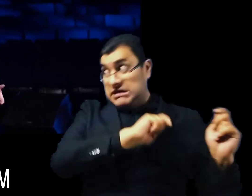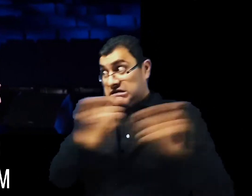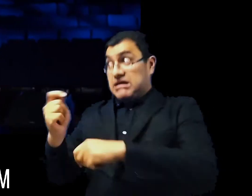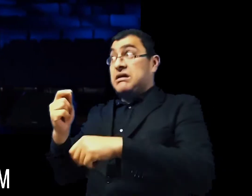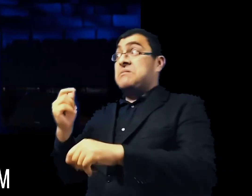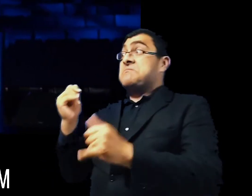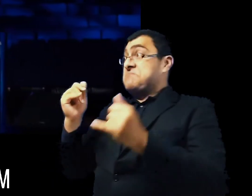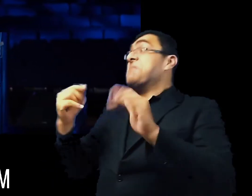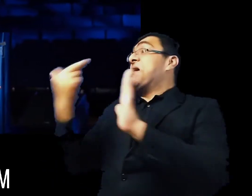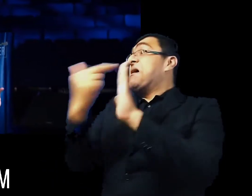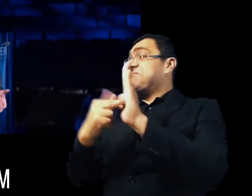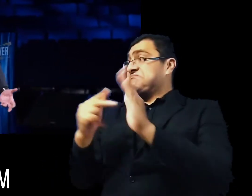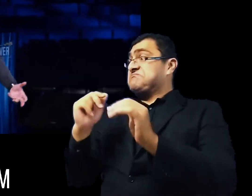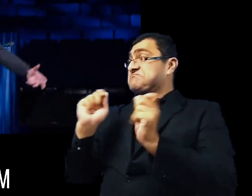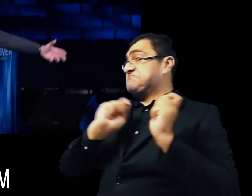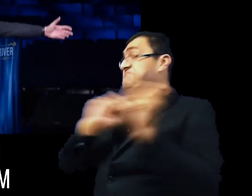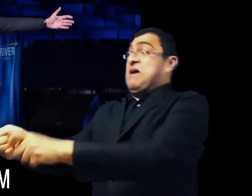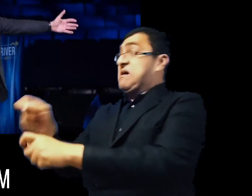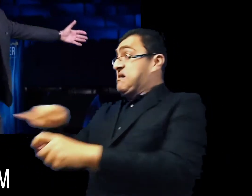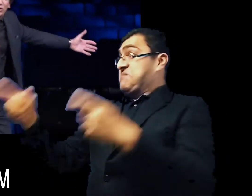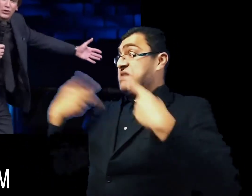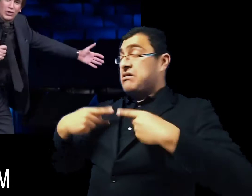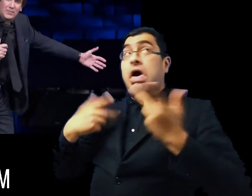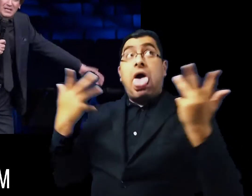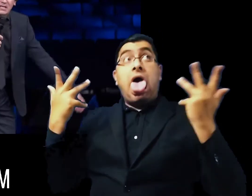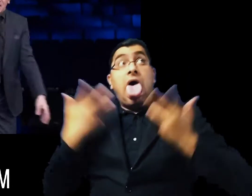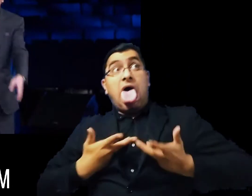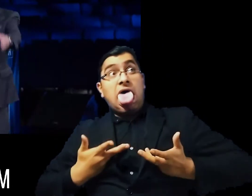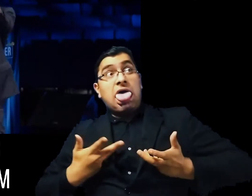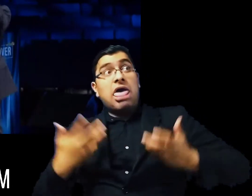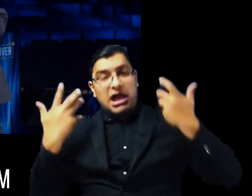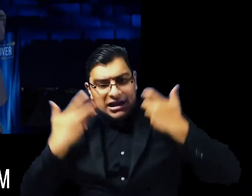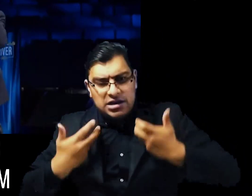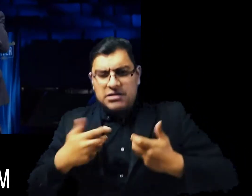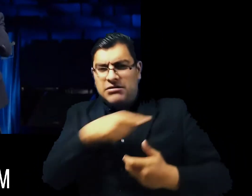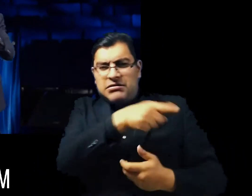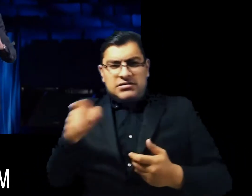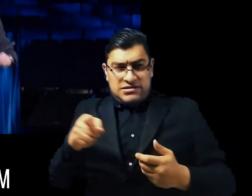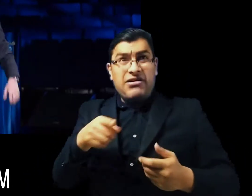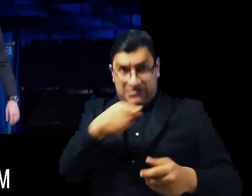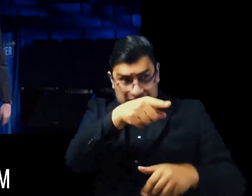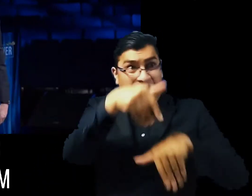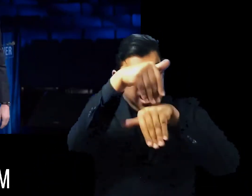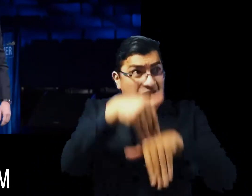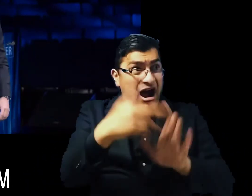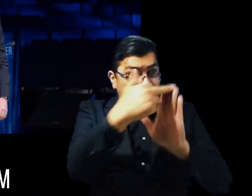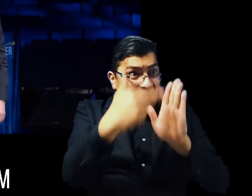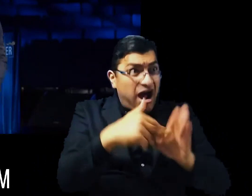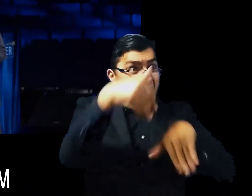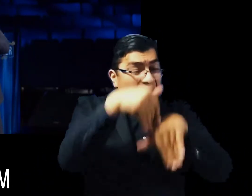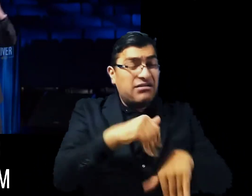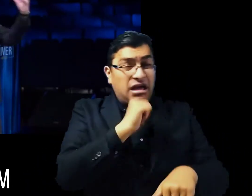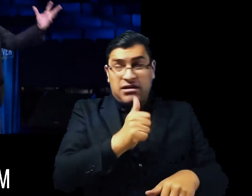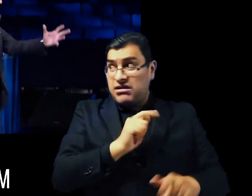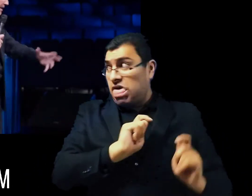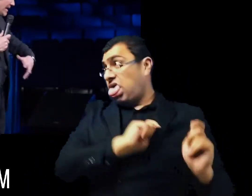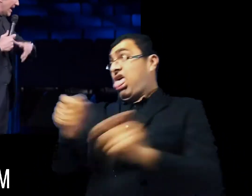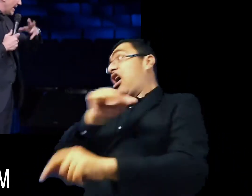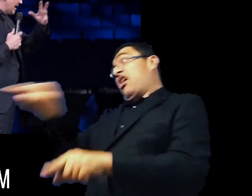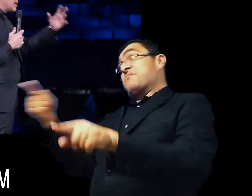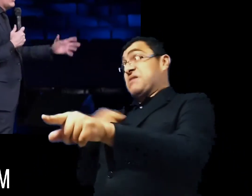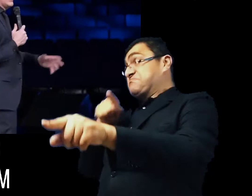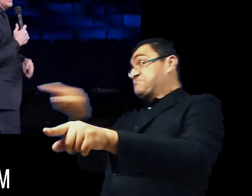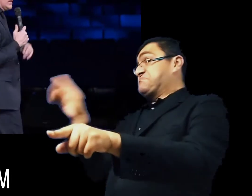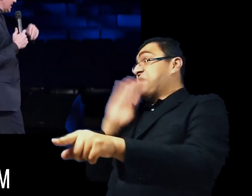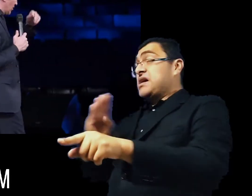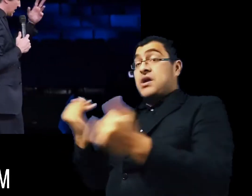pesadas y difíciles de llevar, las ponen sobre los hombros de los demás, pero ni con un dedo ustedes la quieren mover. Y lo mismo pasa con cualquiera